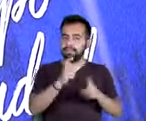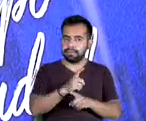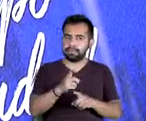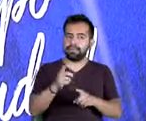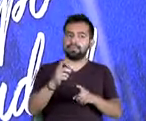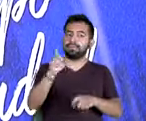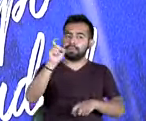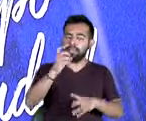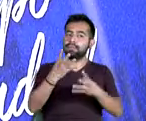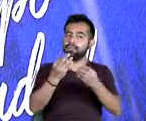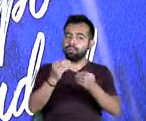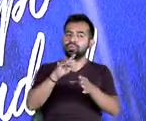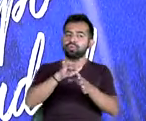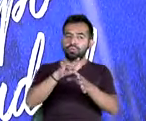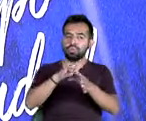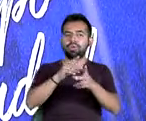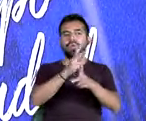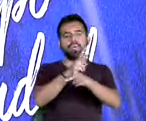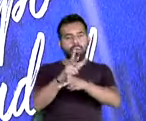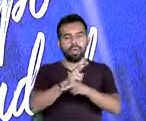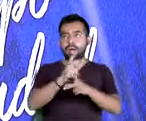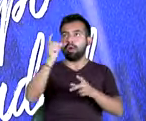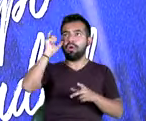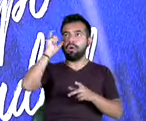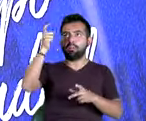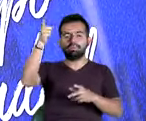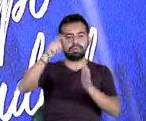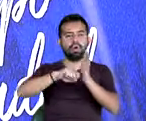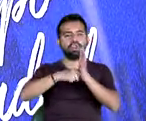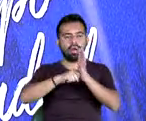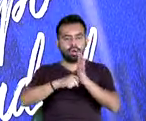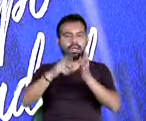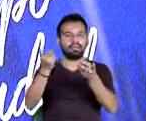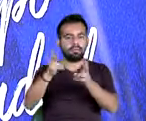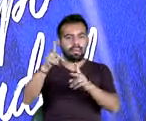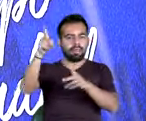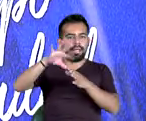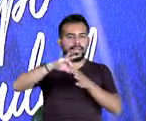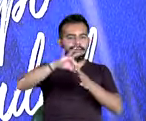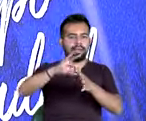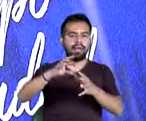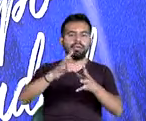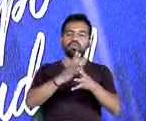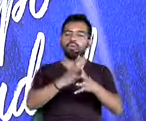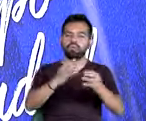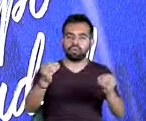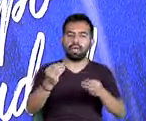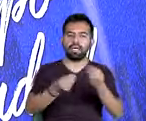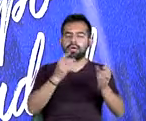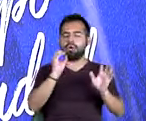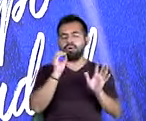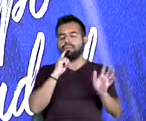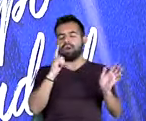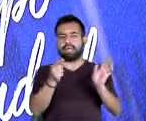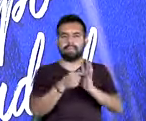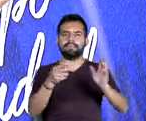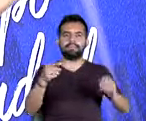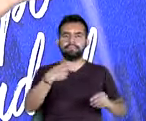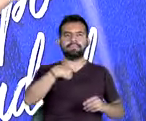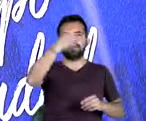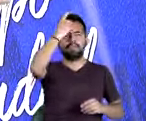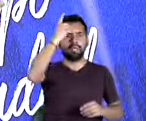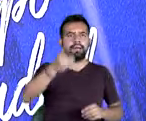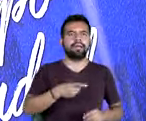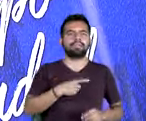tener un asocio con la Contraloría para que nos dé una vía de solución también. Si vamos a, porque si, por ejemplo, llegáramos a decidir que lo